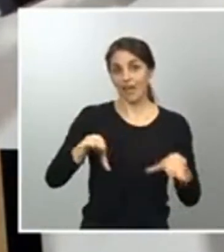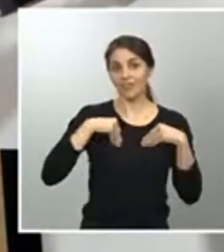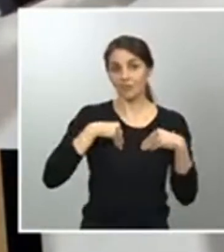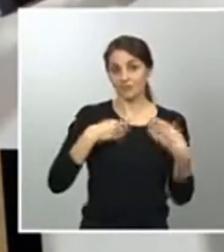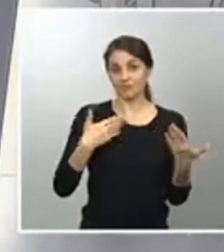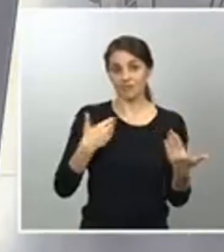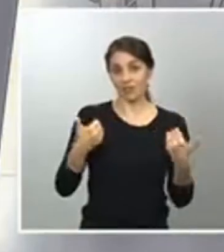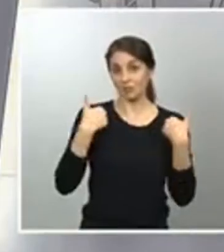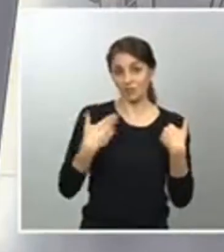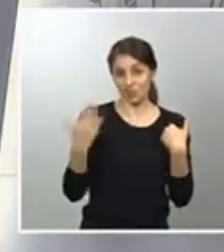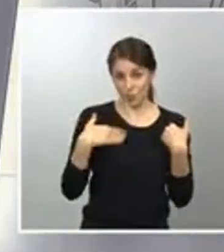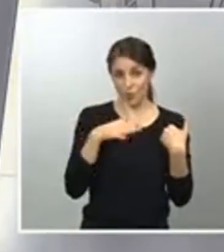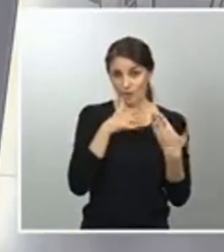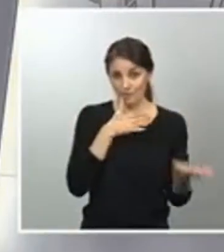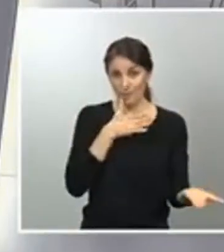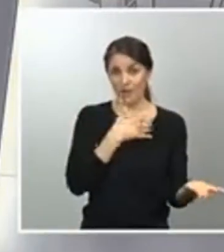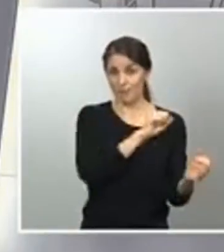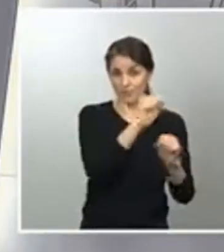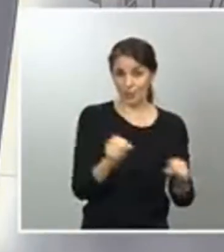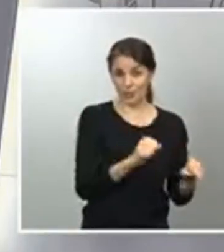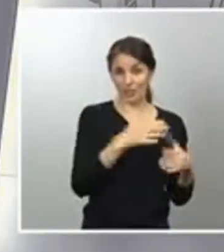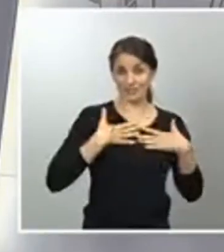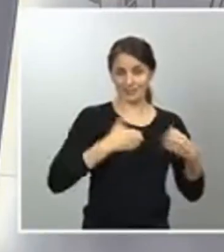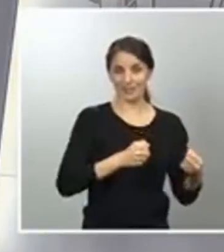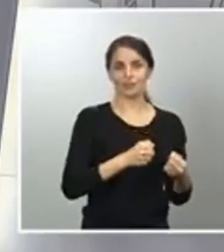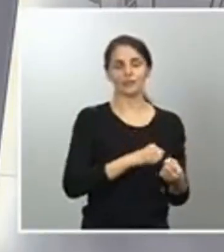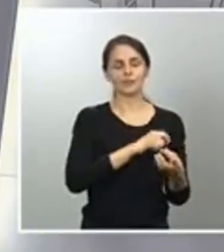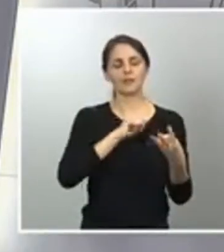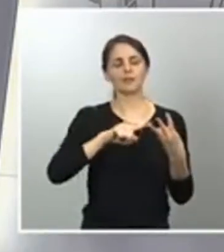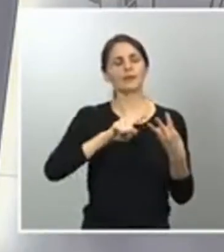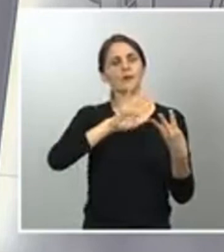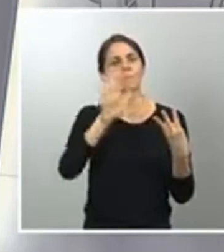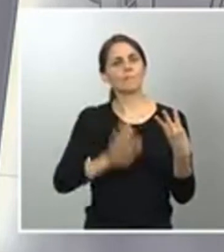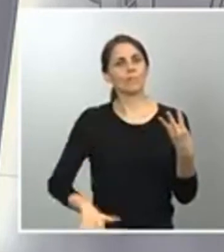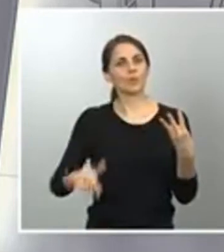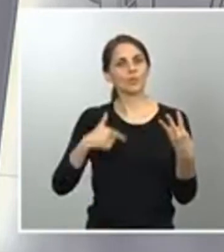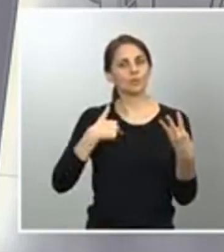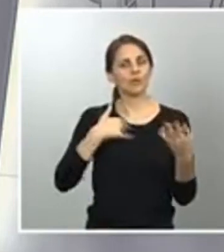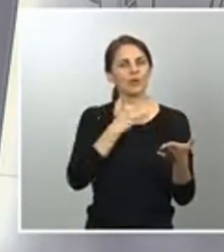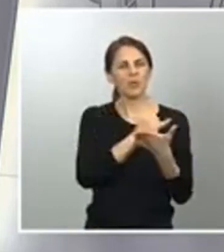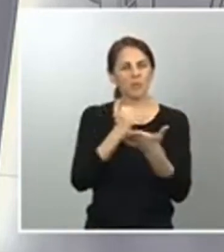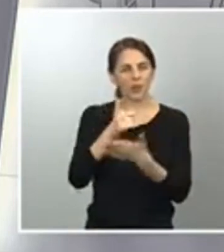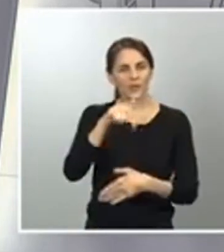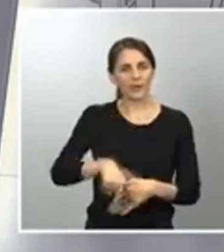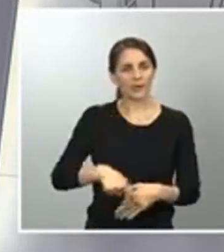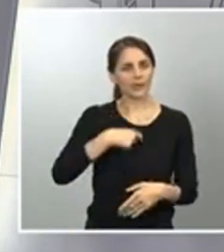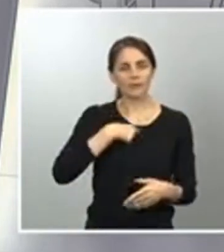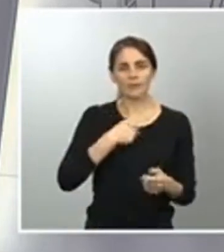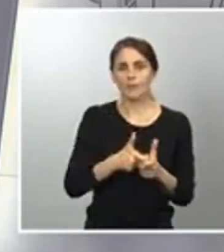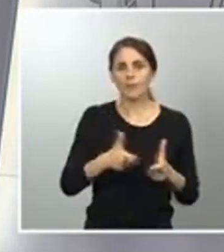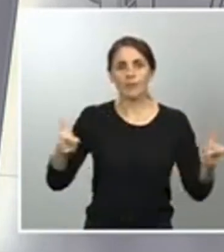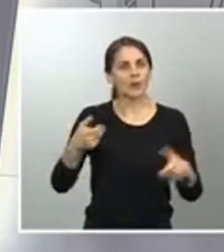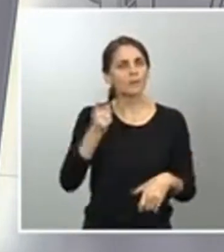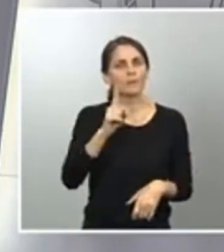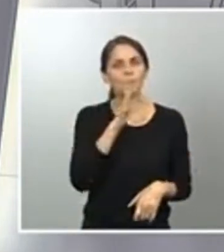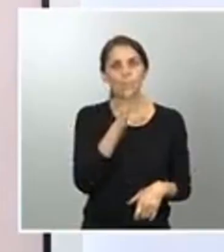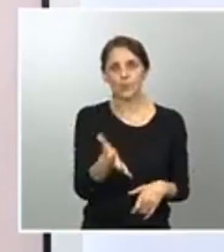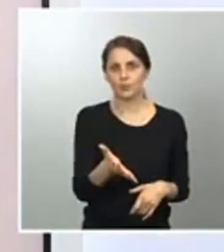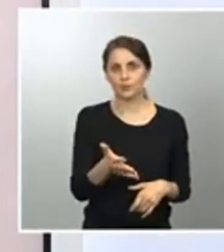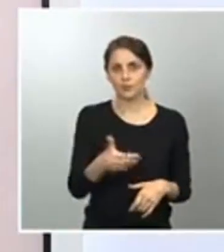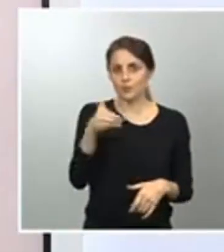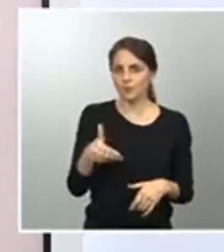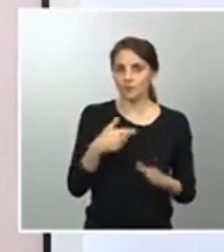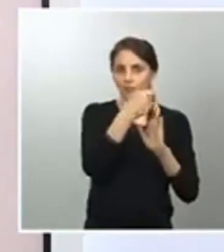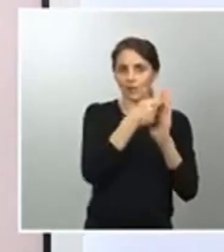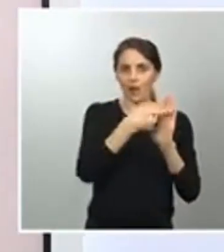¿por qué es tan difícil aumentar el número de pruebas en nuestro país, siendo tan importantes para esta etapa de desescalada? ¿Piensa, sabiendo lo que sabe